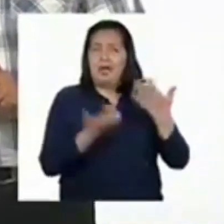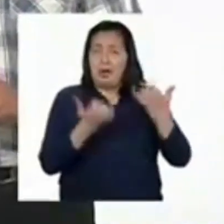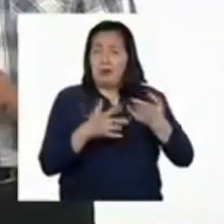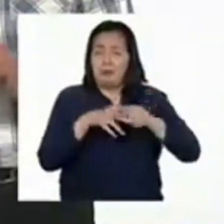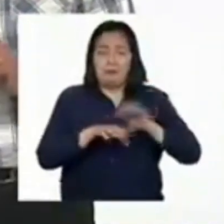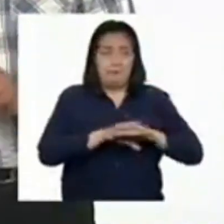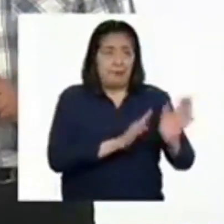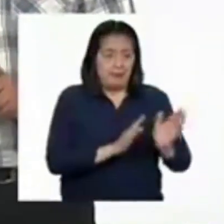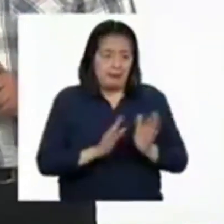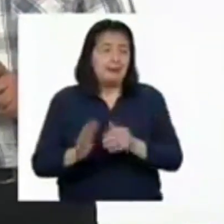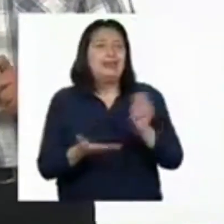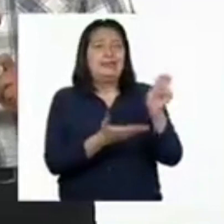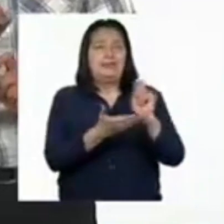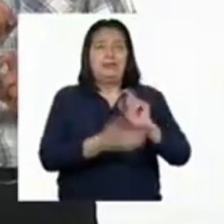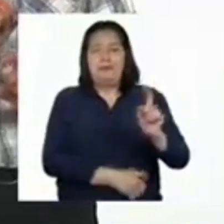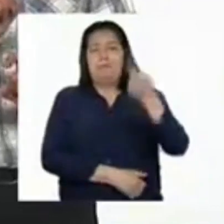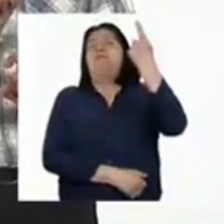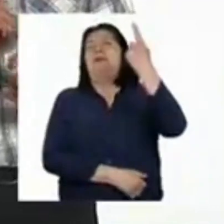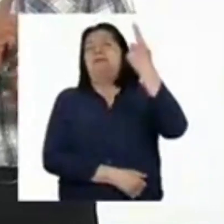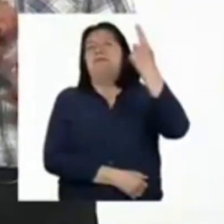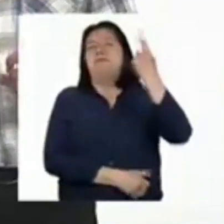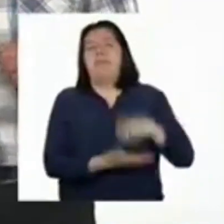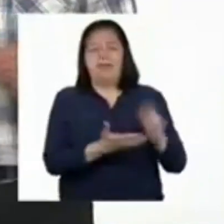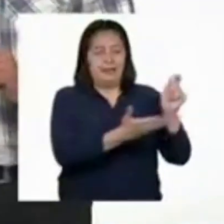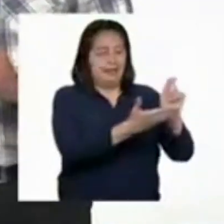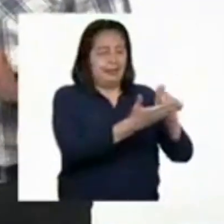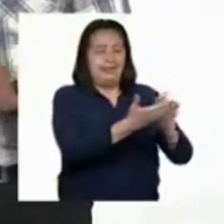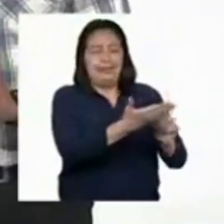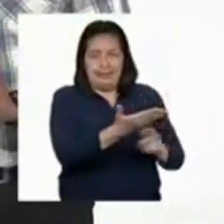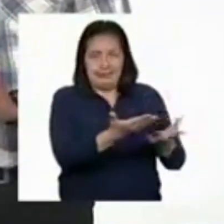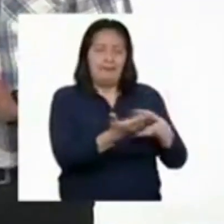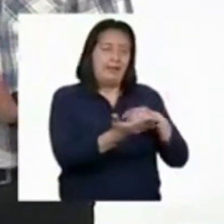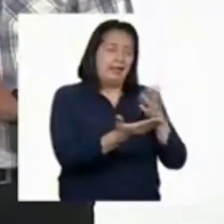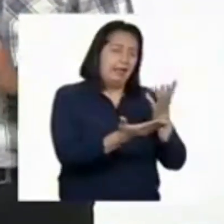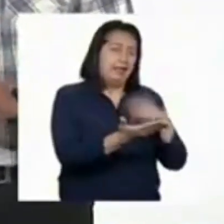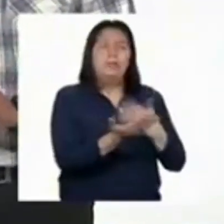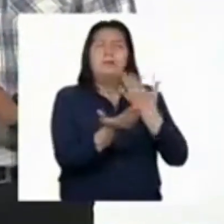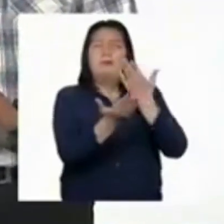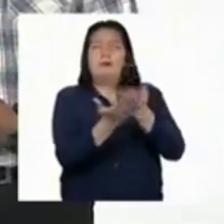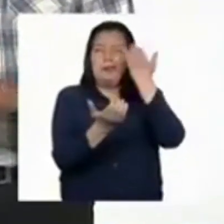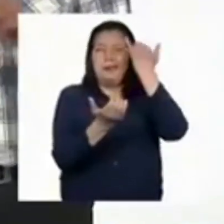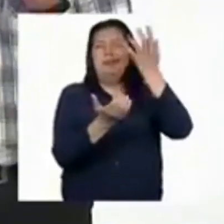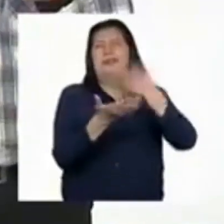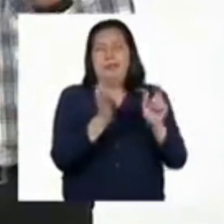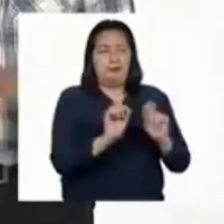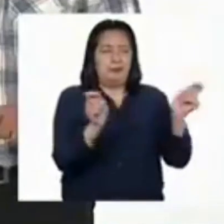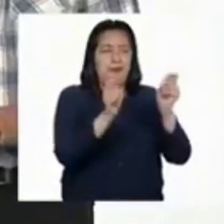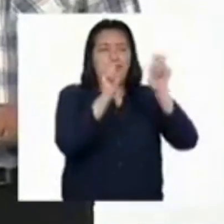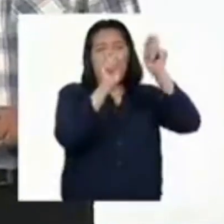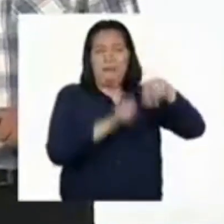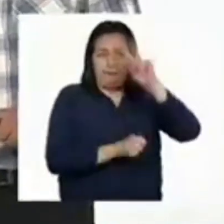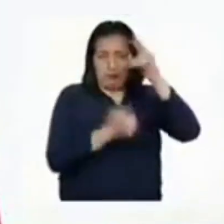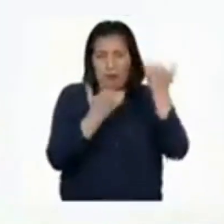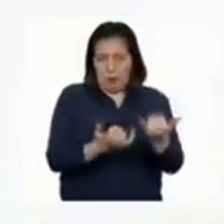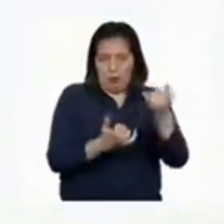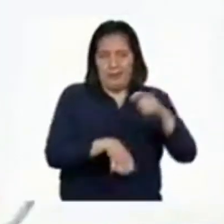comenzaremos planificando y escribiendo el primer borrador de nuestro texto sobre nuestra propuesta para celebrar fiestas patrias en el contexto